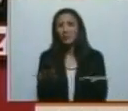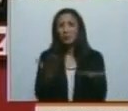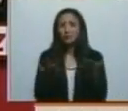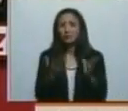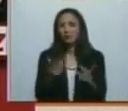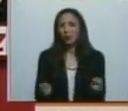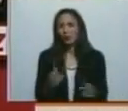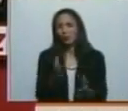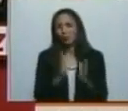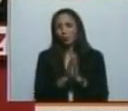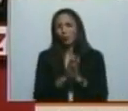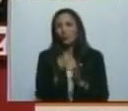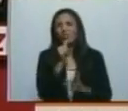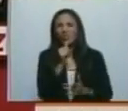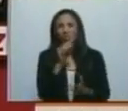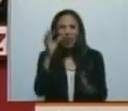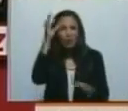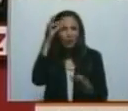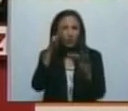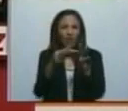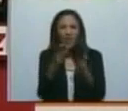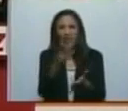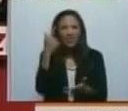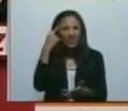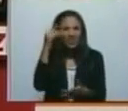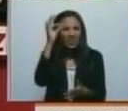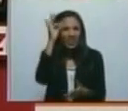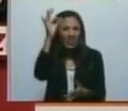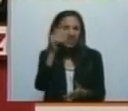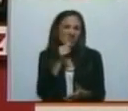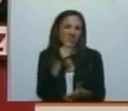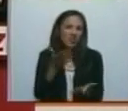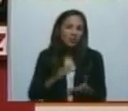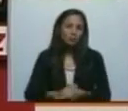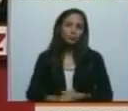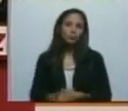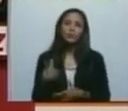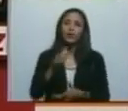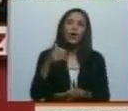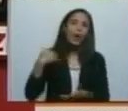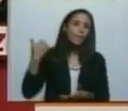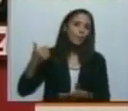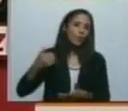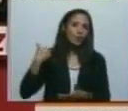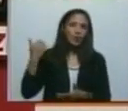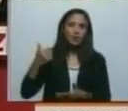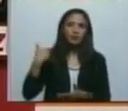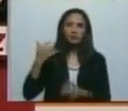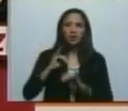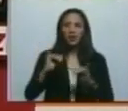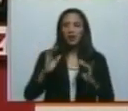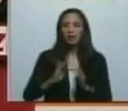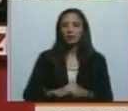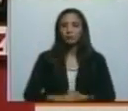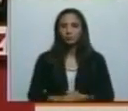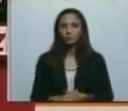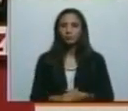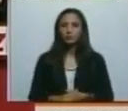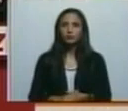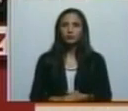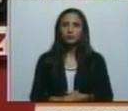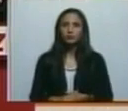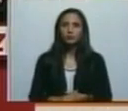¿Quiénes creen ustedes? Ustedes lo que querían era aprovecharse de un momento y ahorita se están aprovechando de la situación.